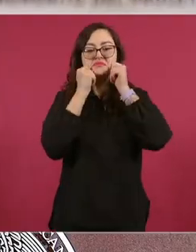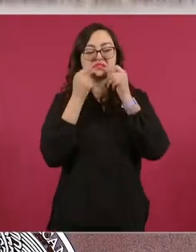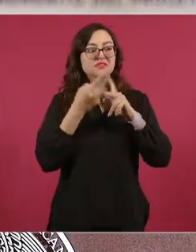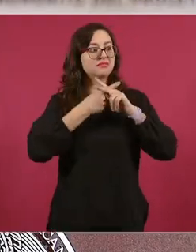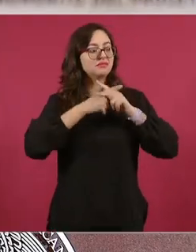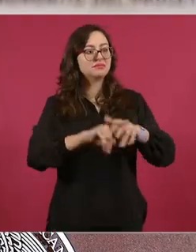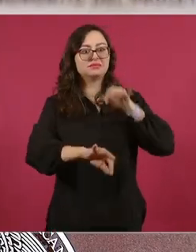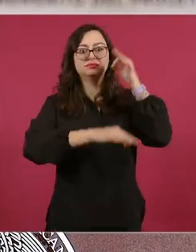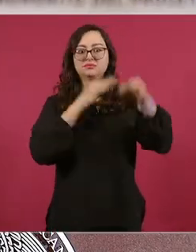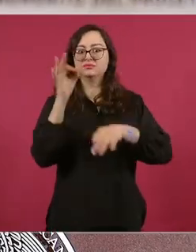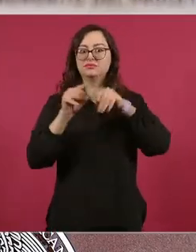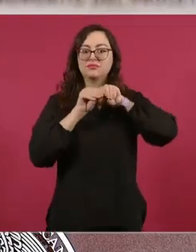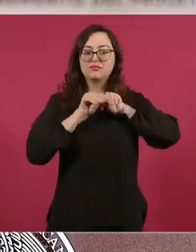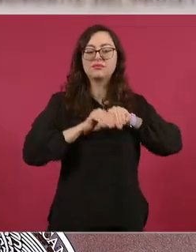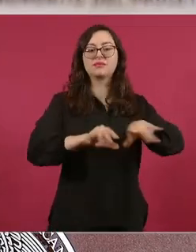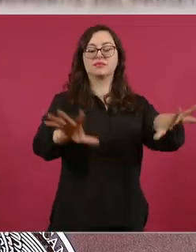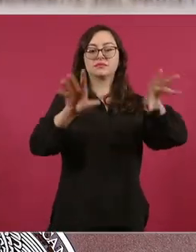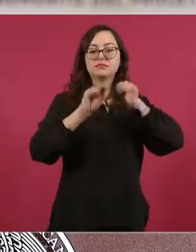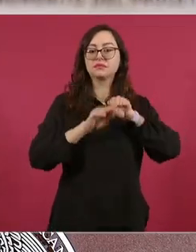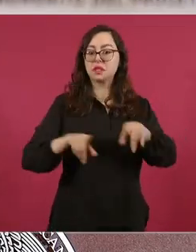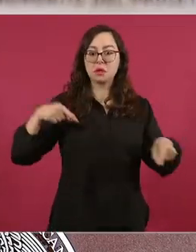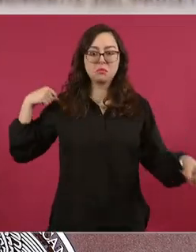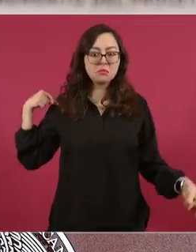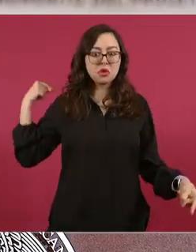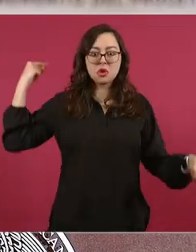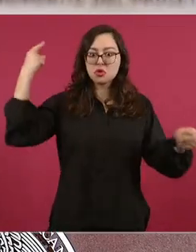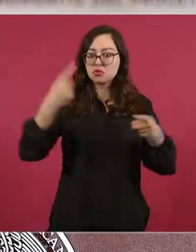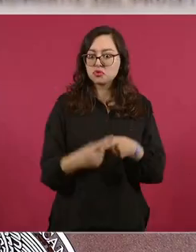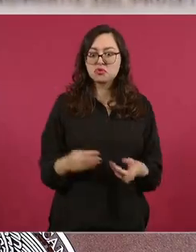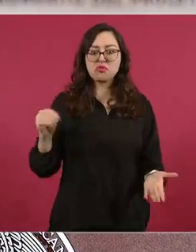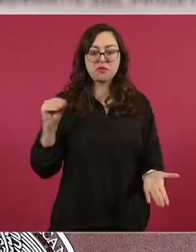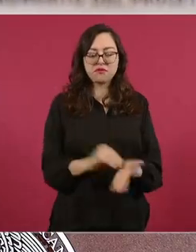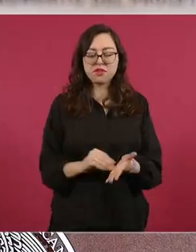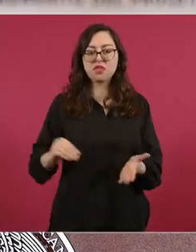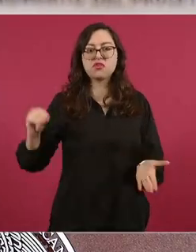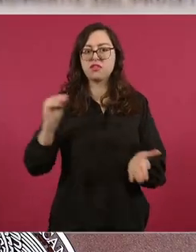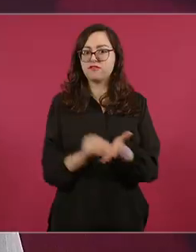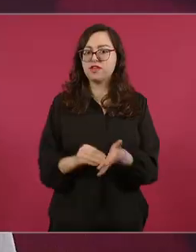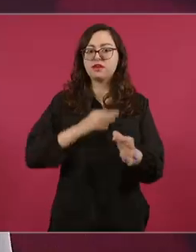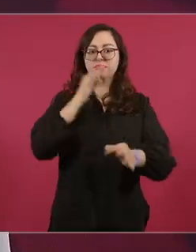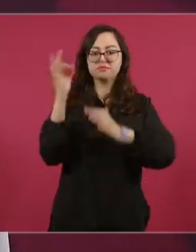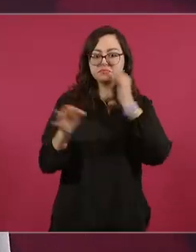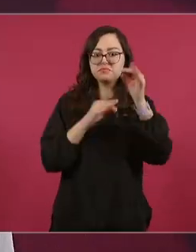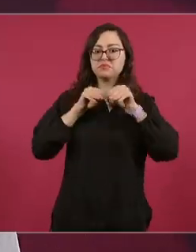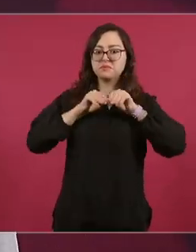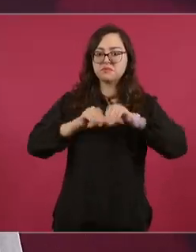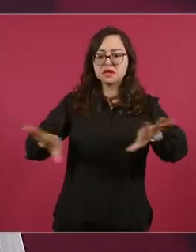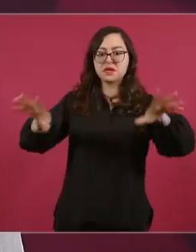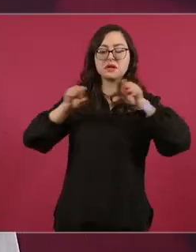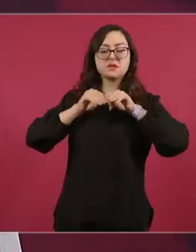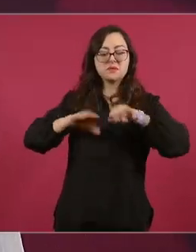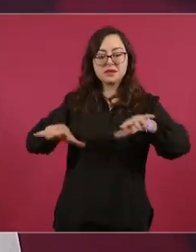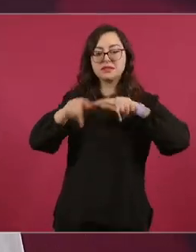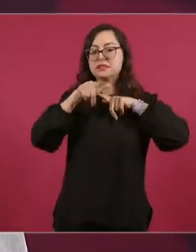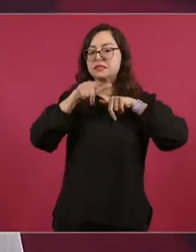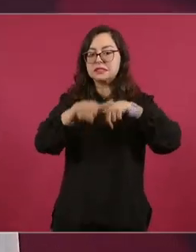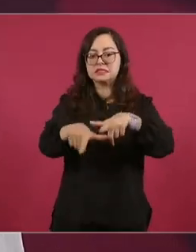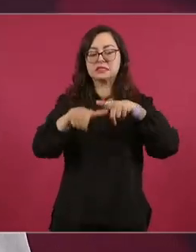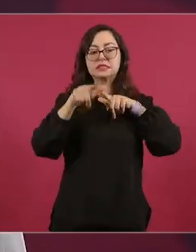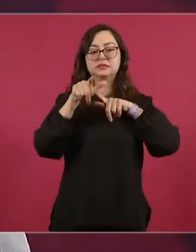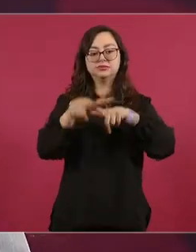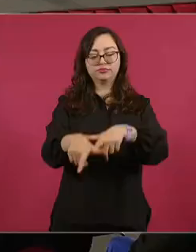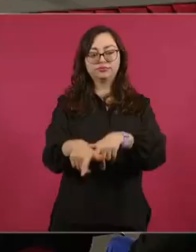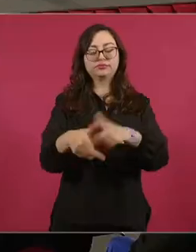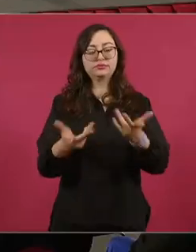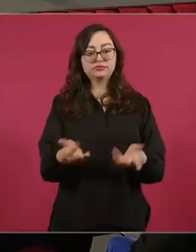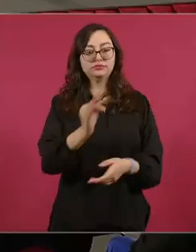enero pasado, sigue hasta el día de hoy. No pararon. Casi todos los medios,